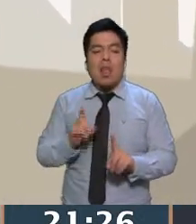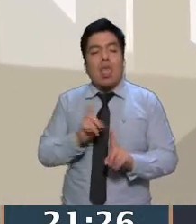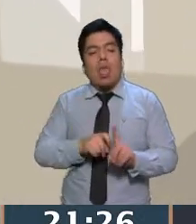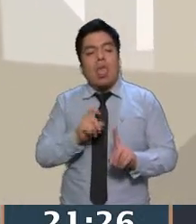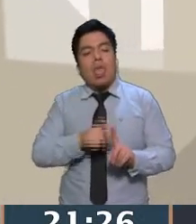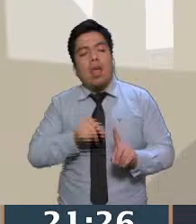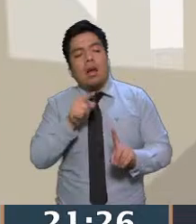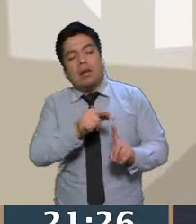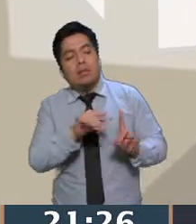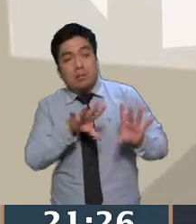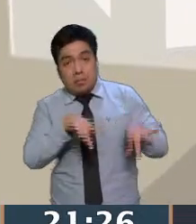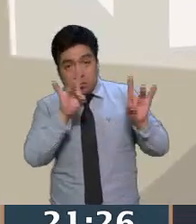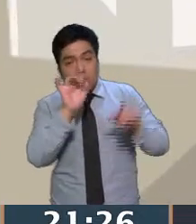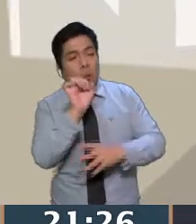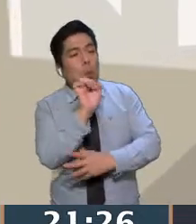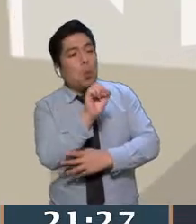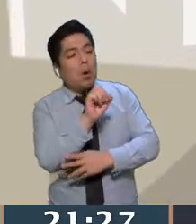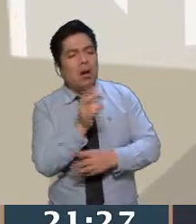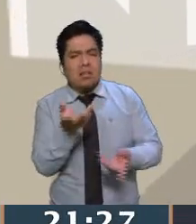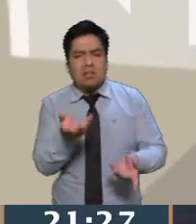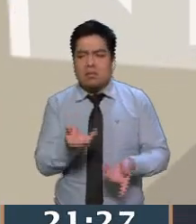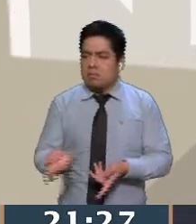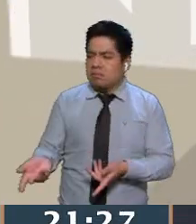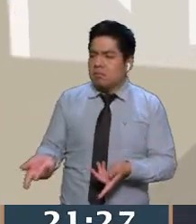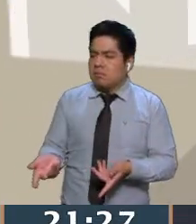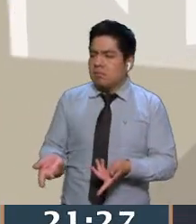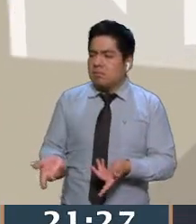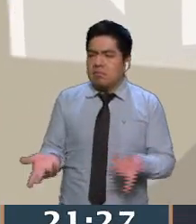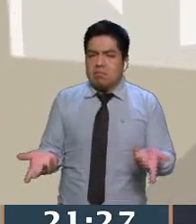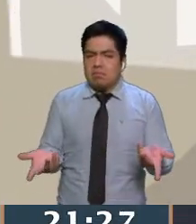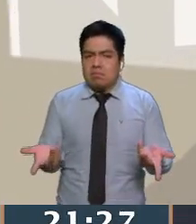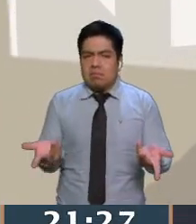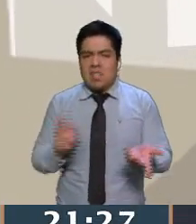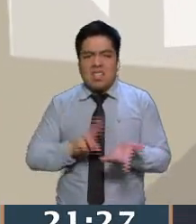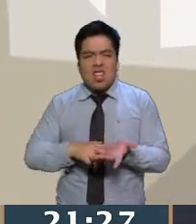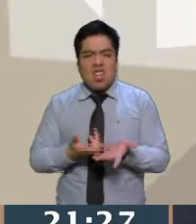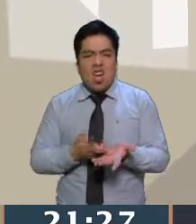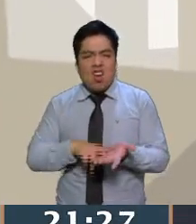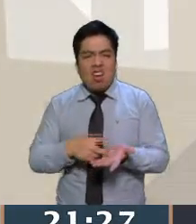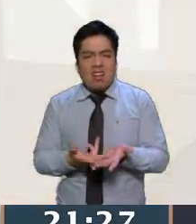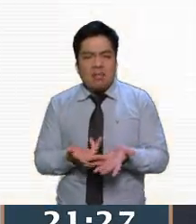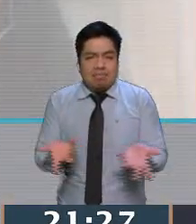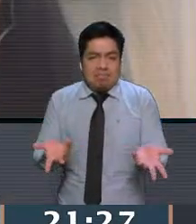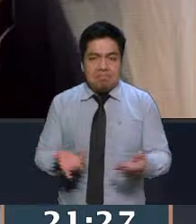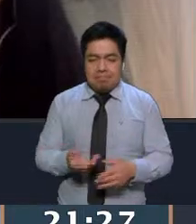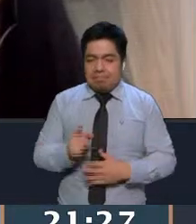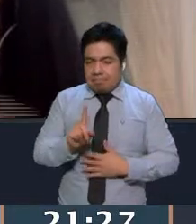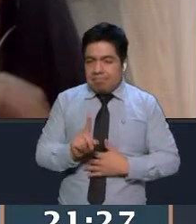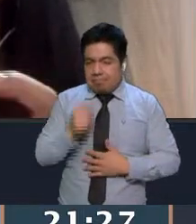del Palacio Nacional. Entonces, me parece que queda muy claro,